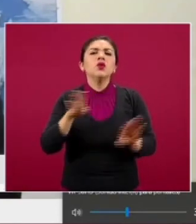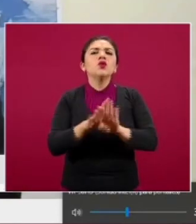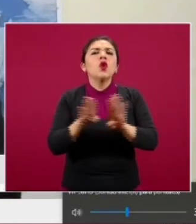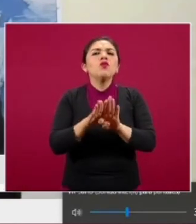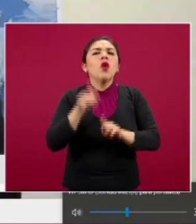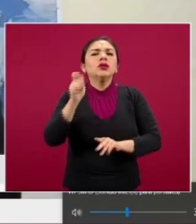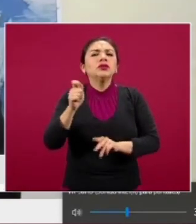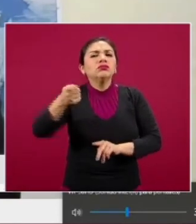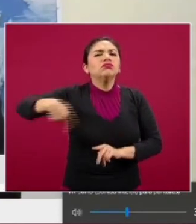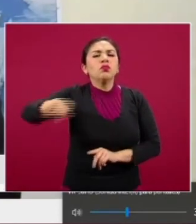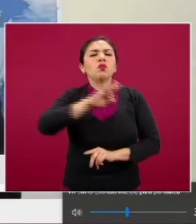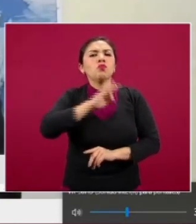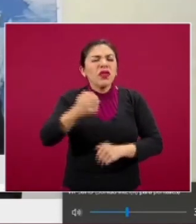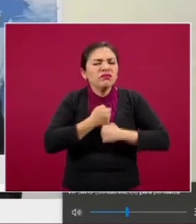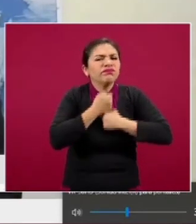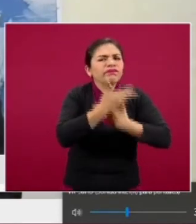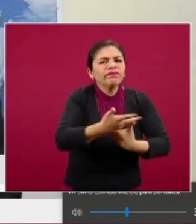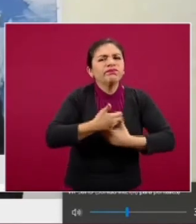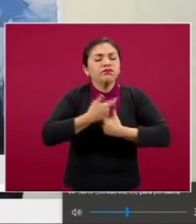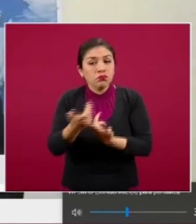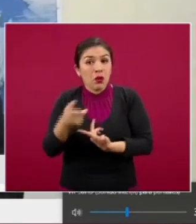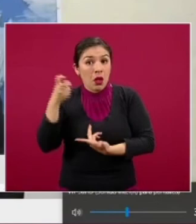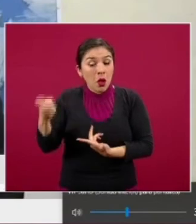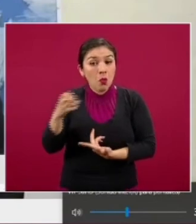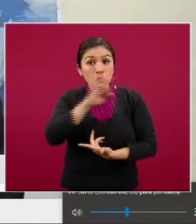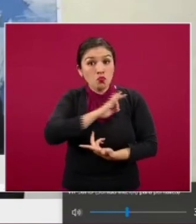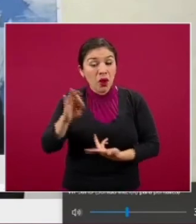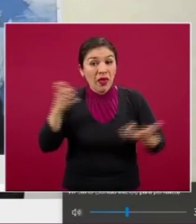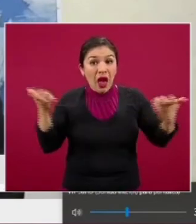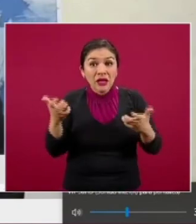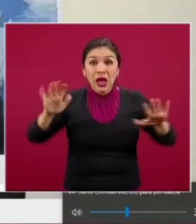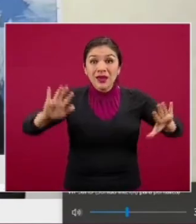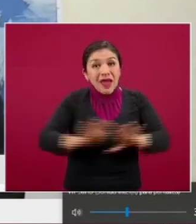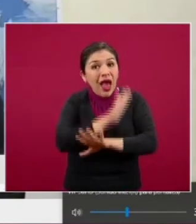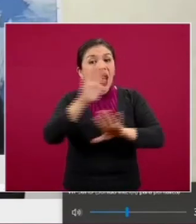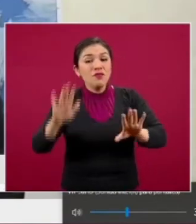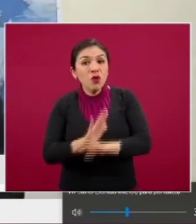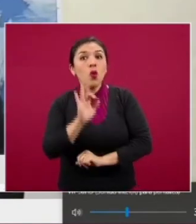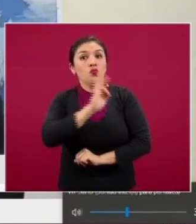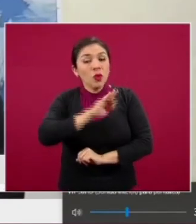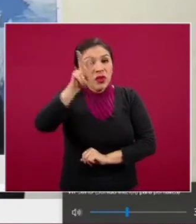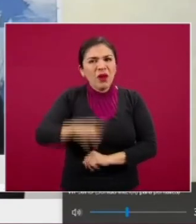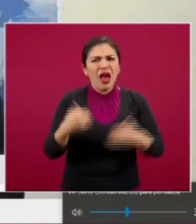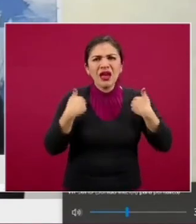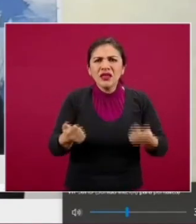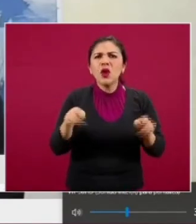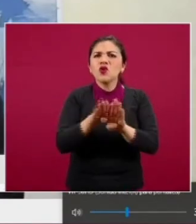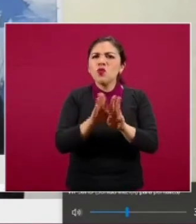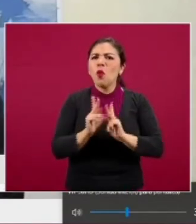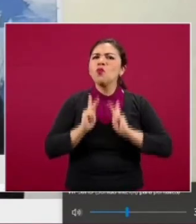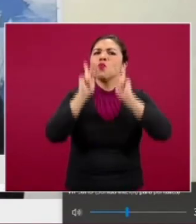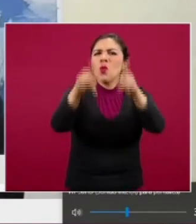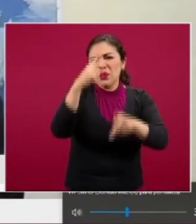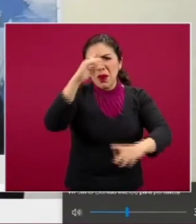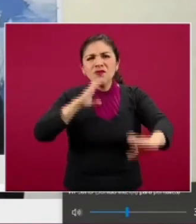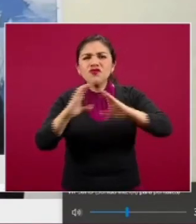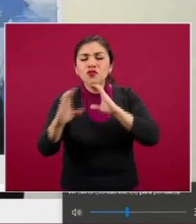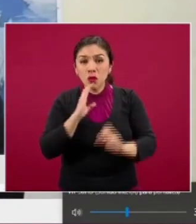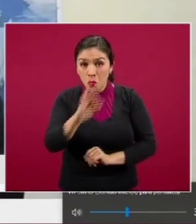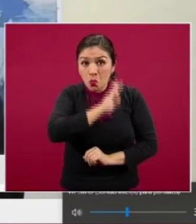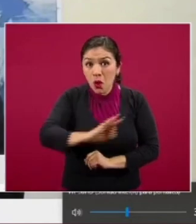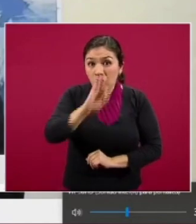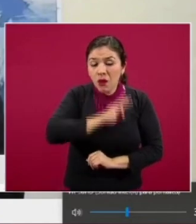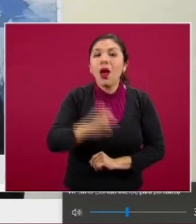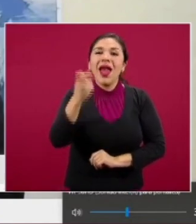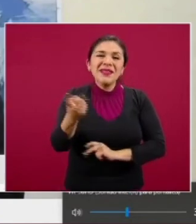medida en que estas formas de expresión permitan construir, permitan entender puentes de entendimiento y de diálogo, serán